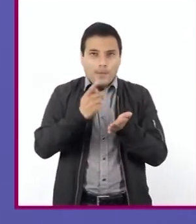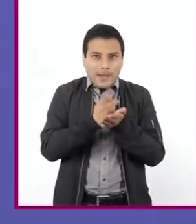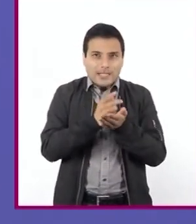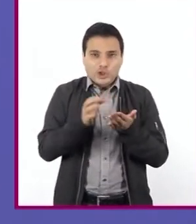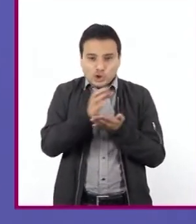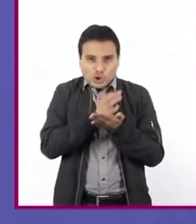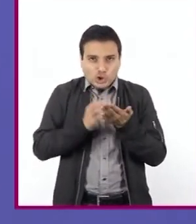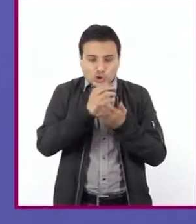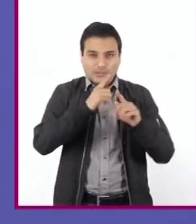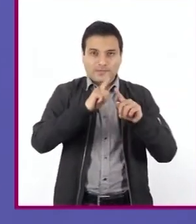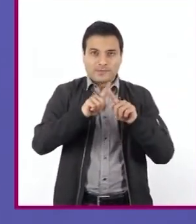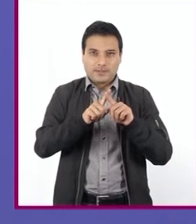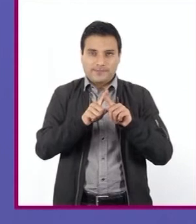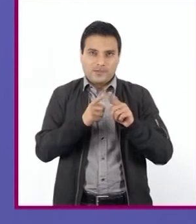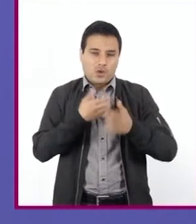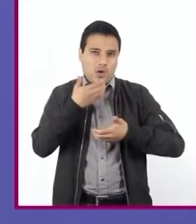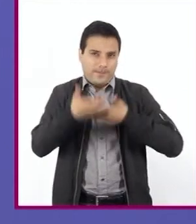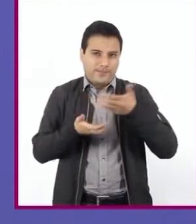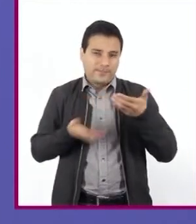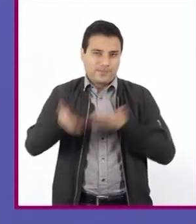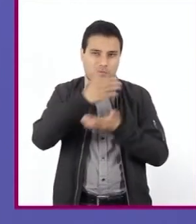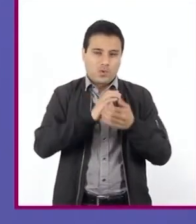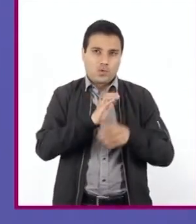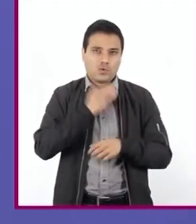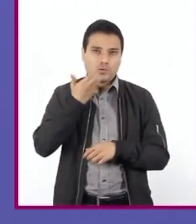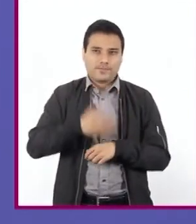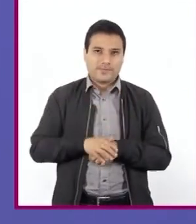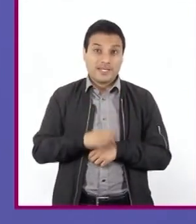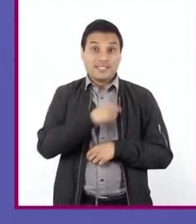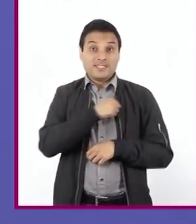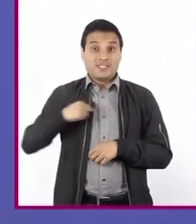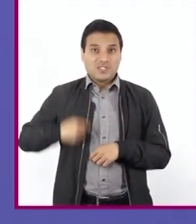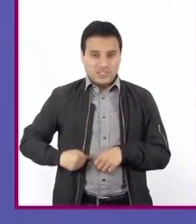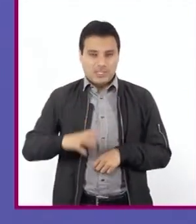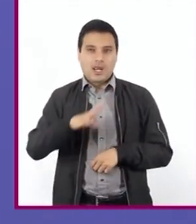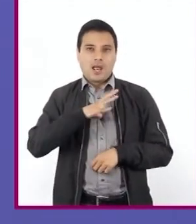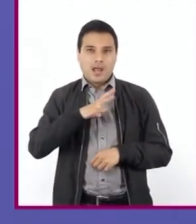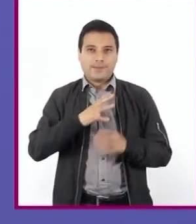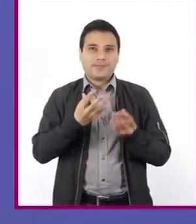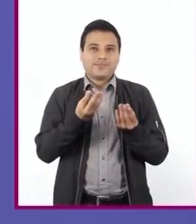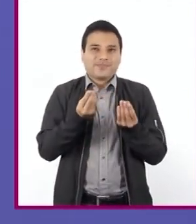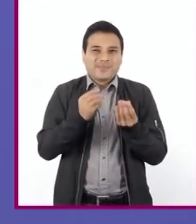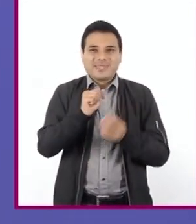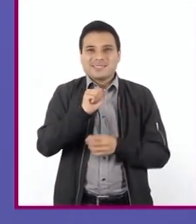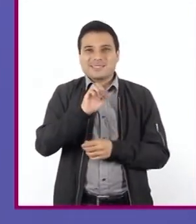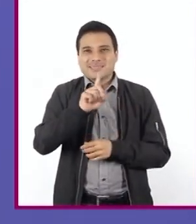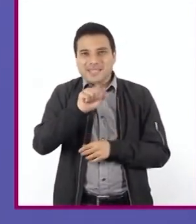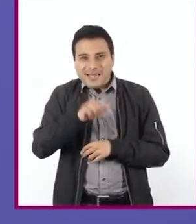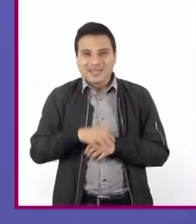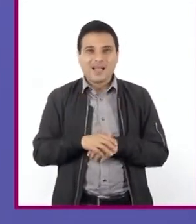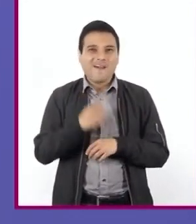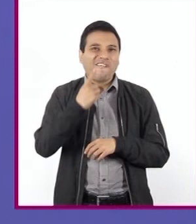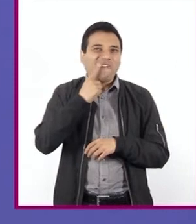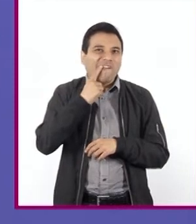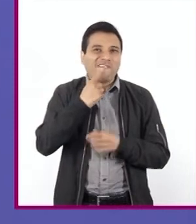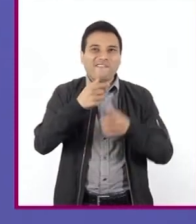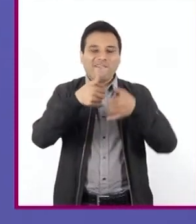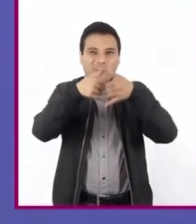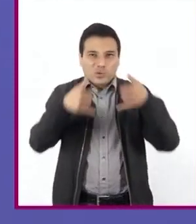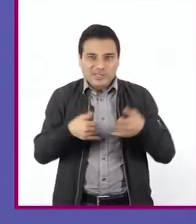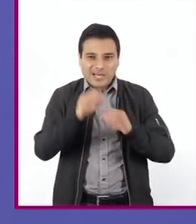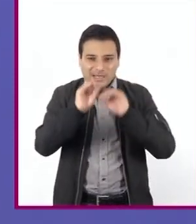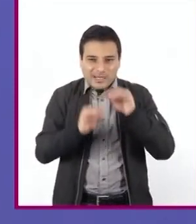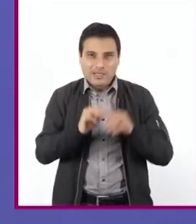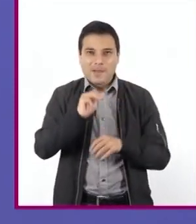plata por sus productos como especias, porcelana o marfil. La mayoría de las mercancías que llegaban